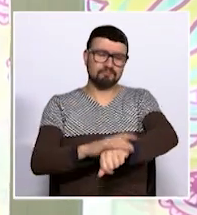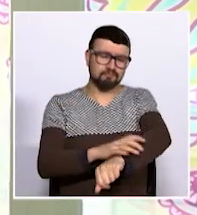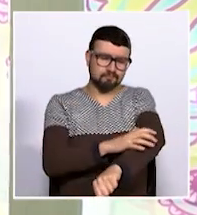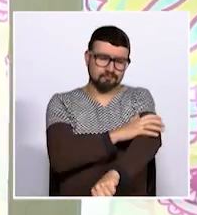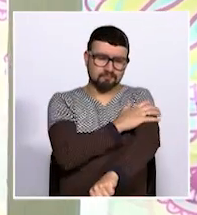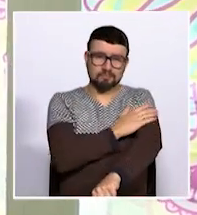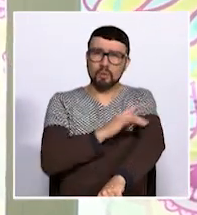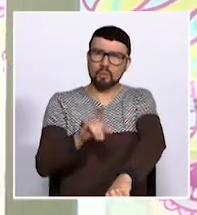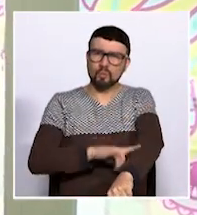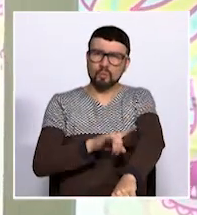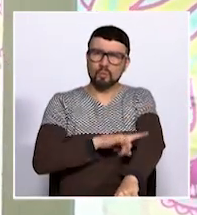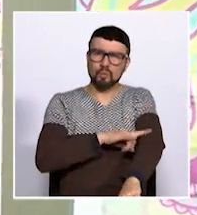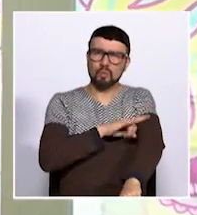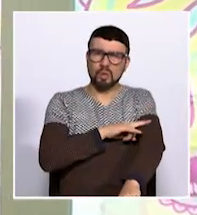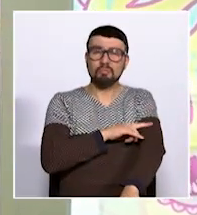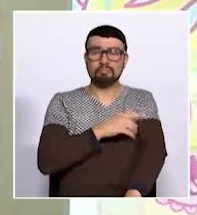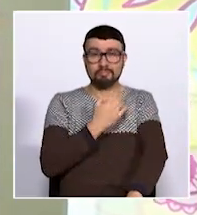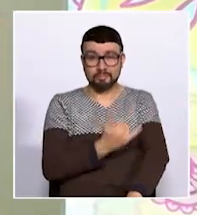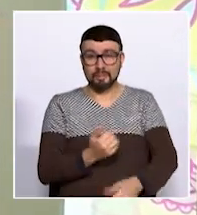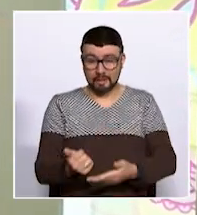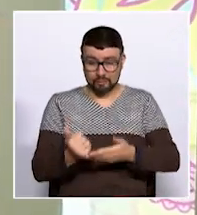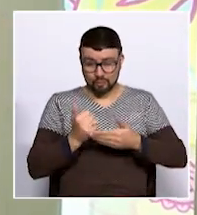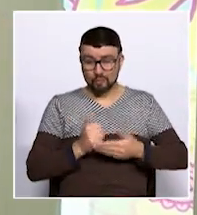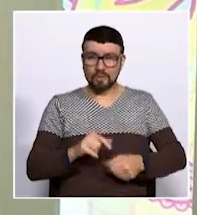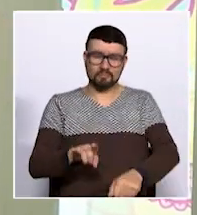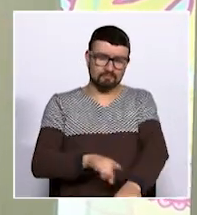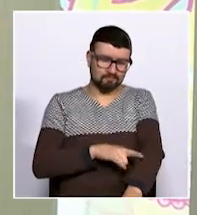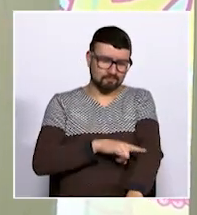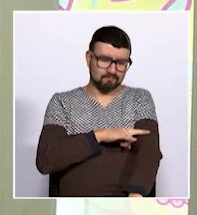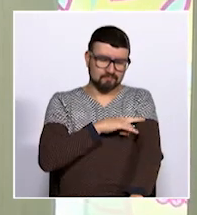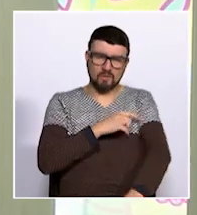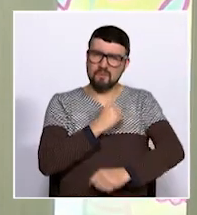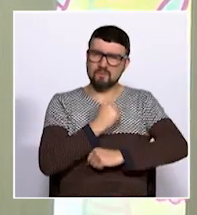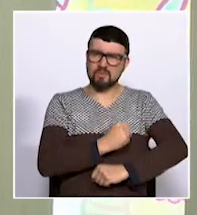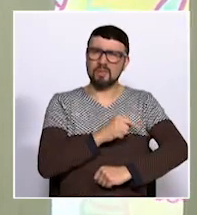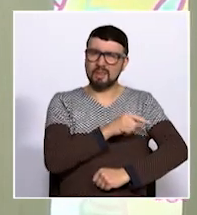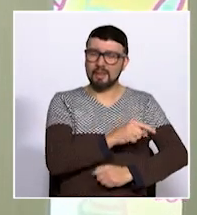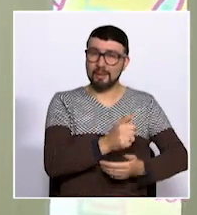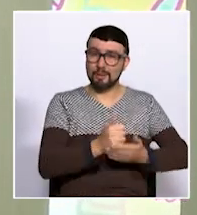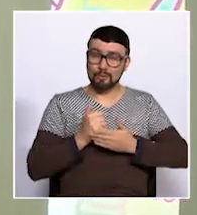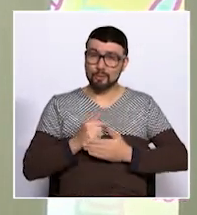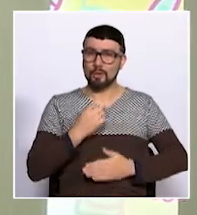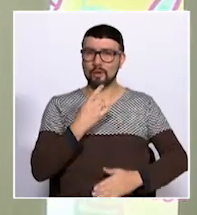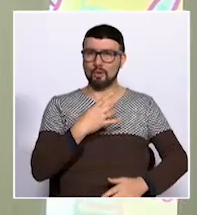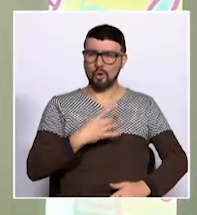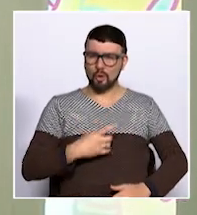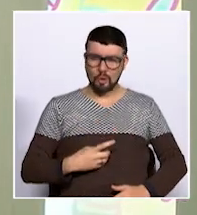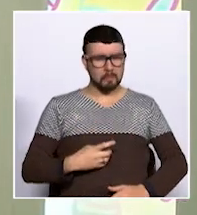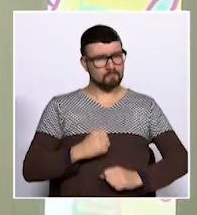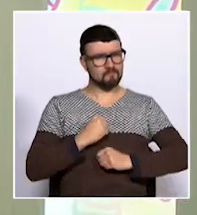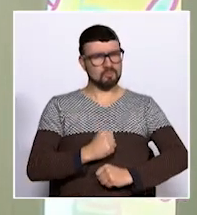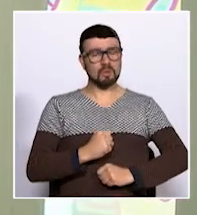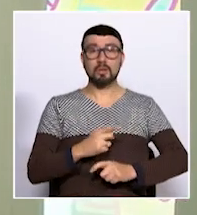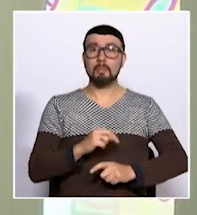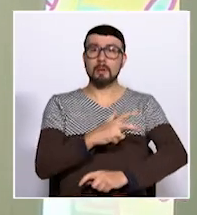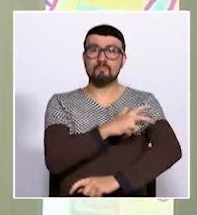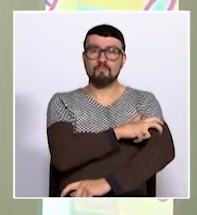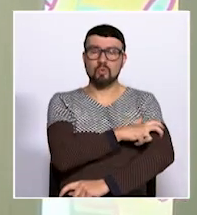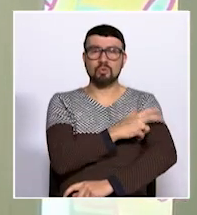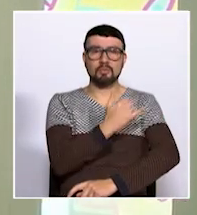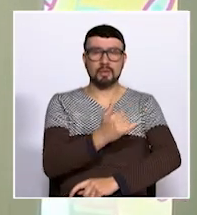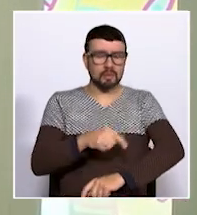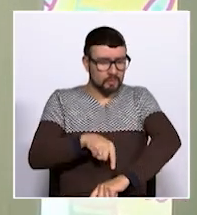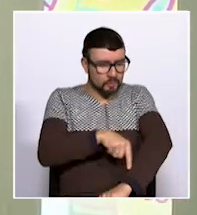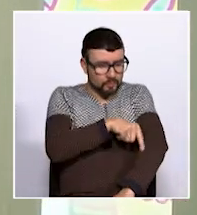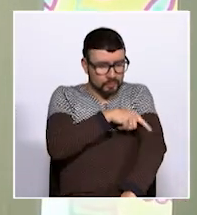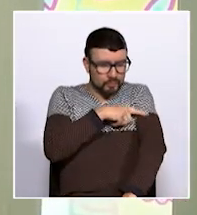pesados, obtenemos los minerales, perdón, necesarios para manejar el dolor, para tener fuertes nuestros músculos, tendones,